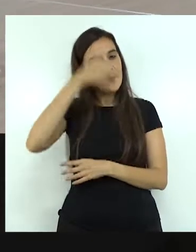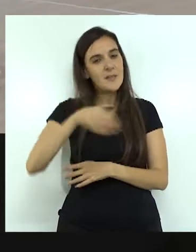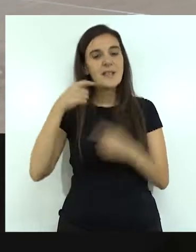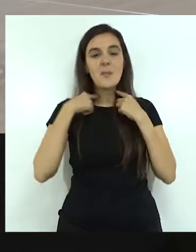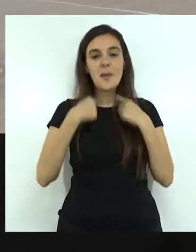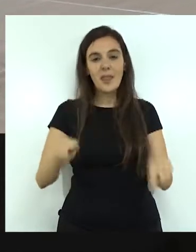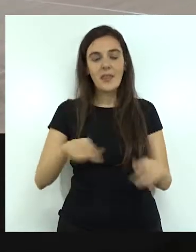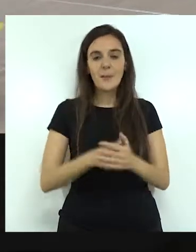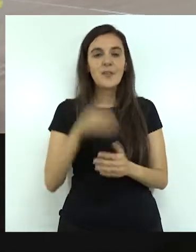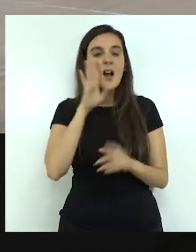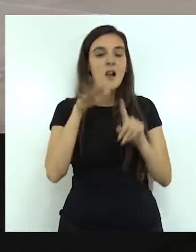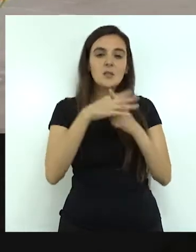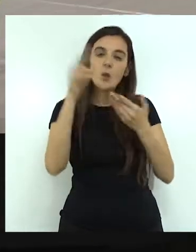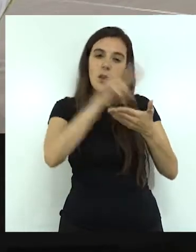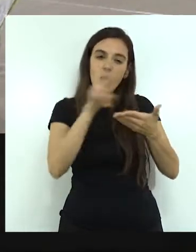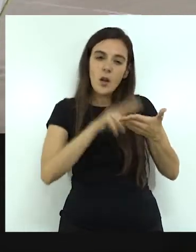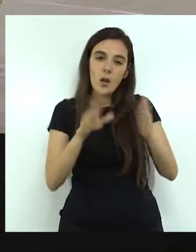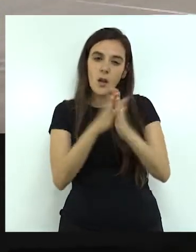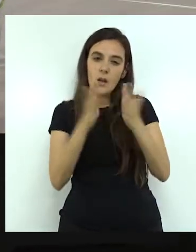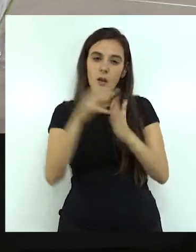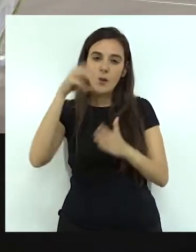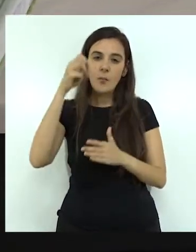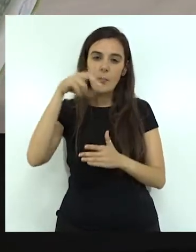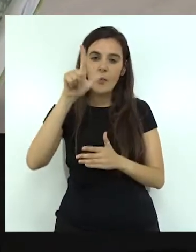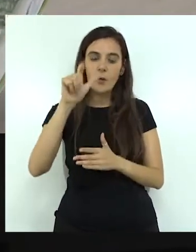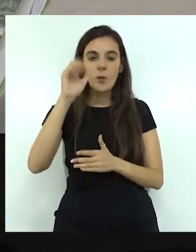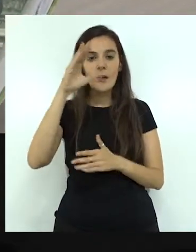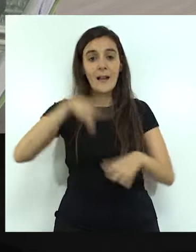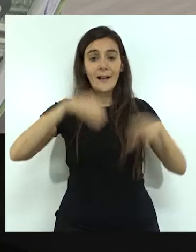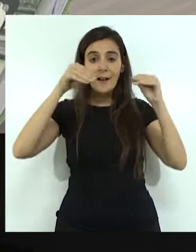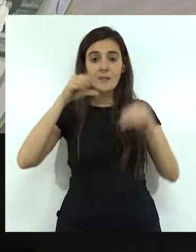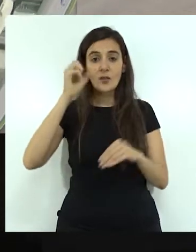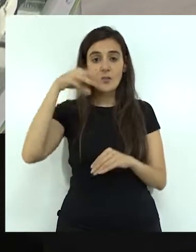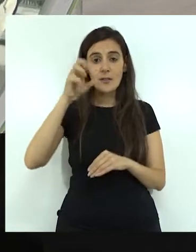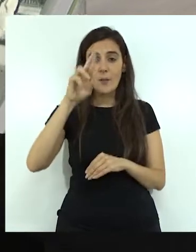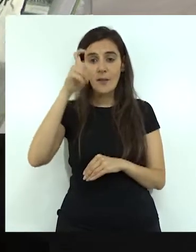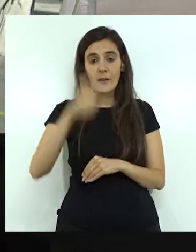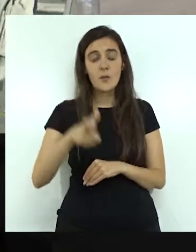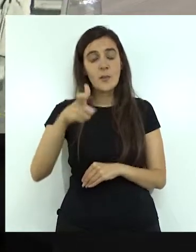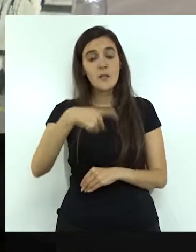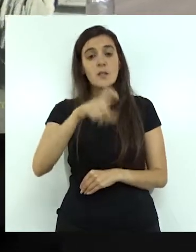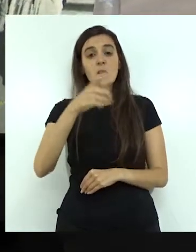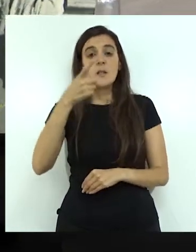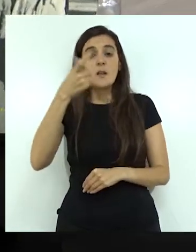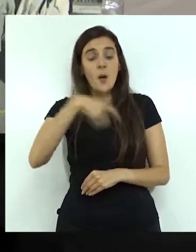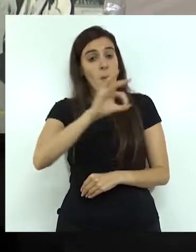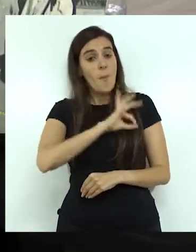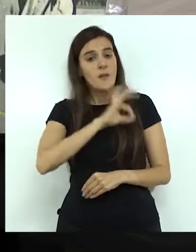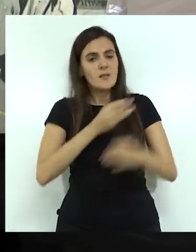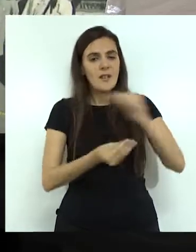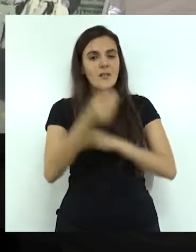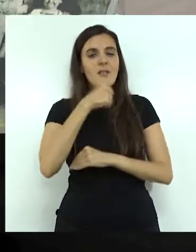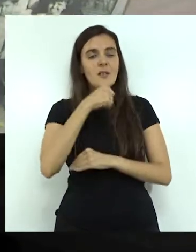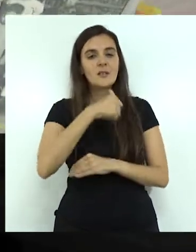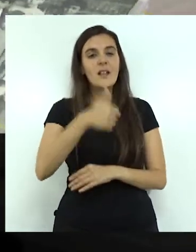este libro de manuel castillo sempere que es un señor nacido aquí en ceuta que se llama ceuta mi niñez